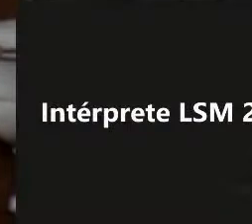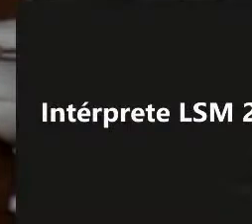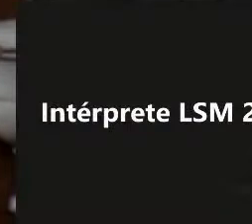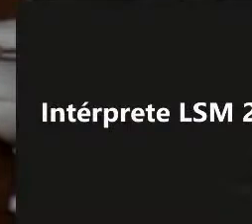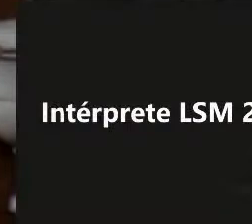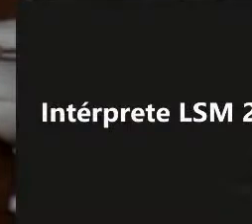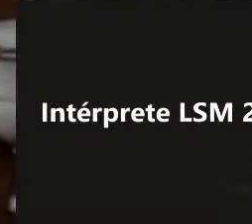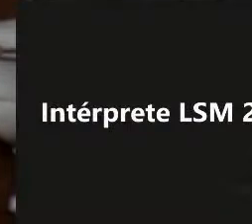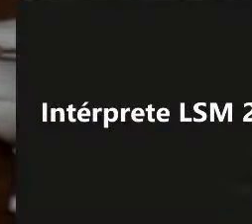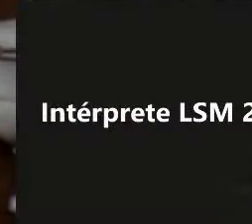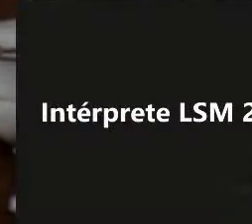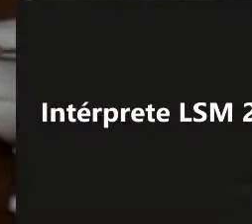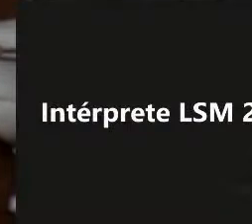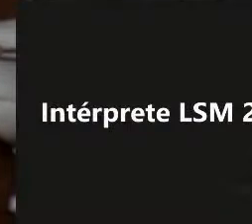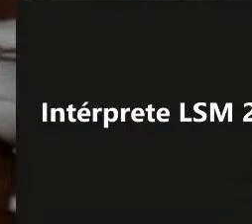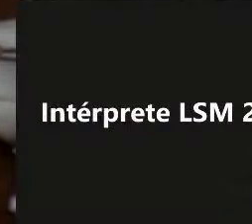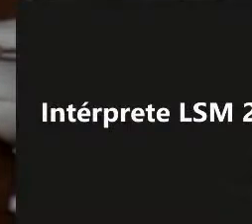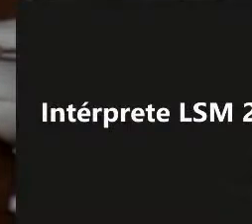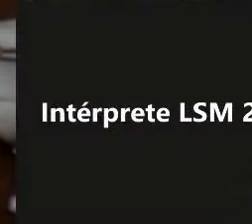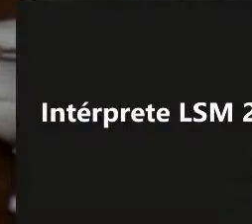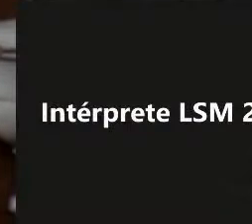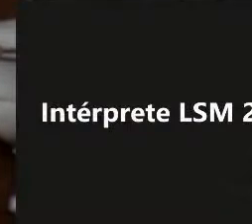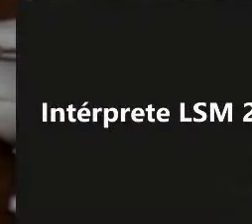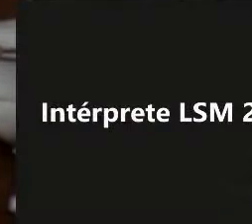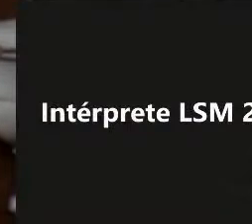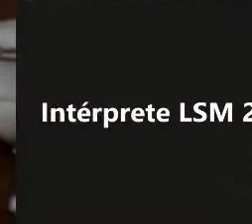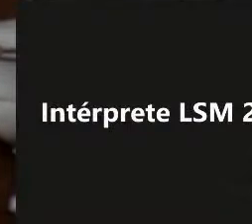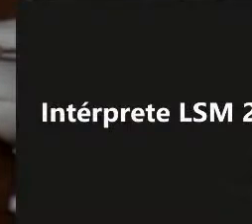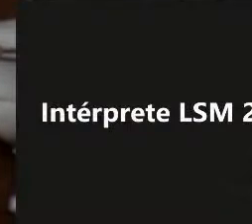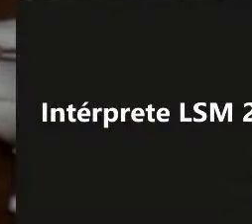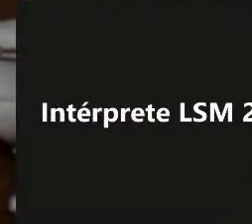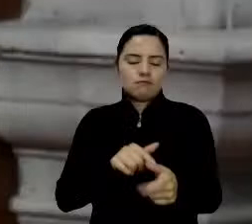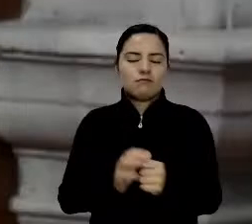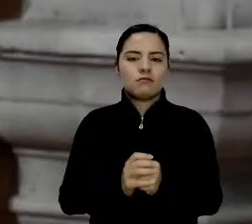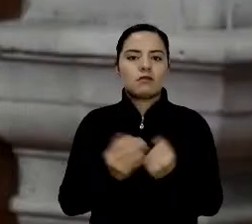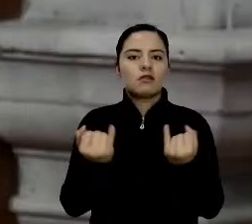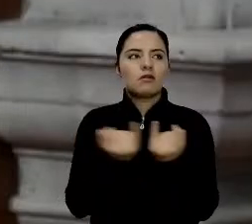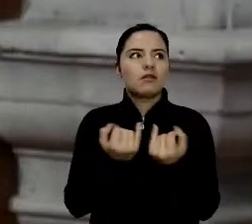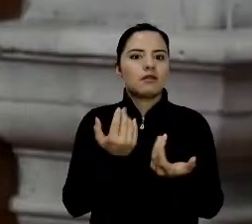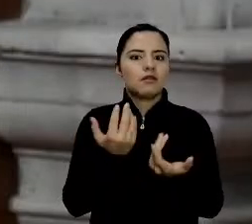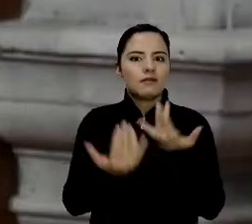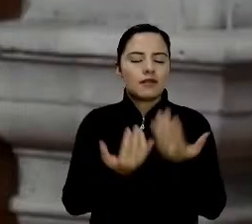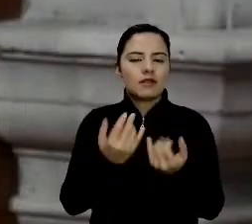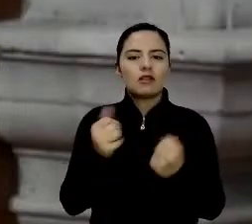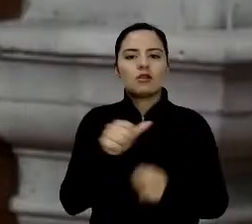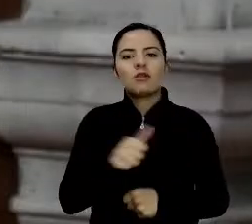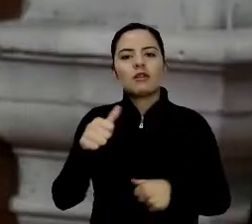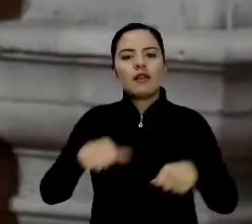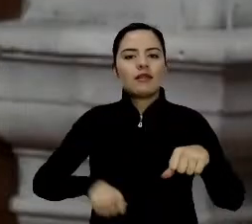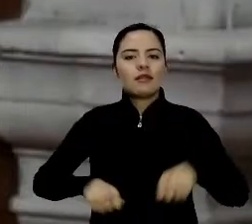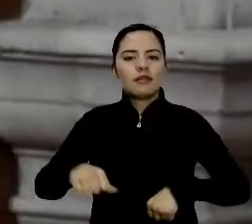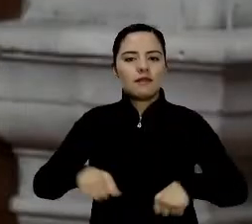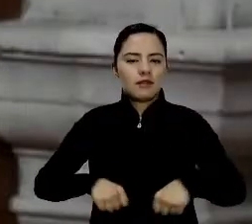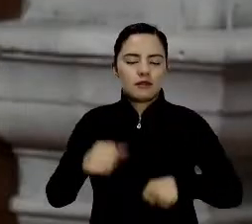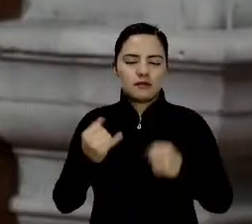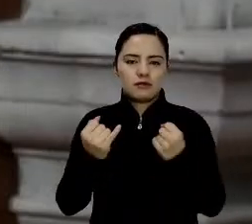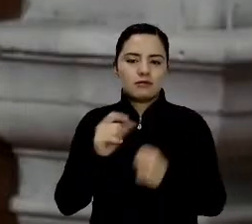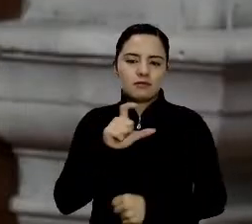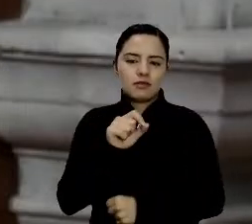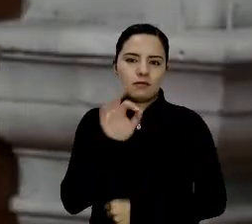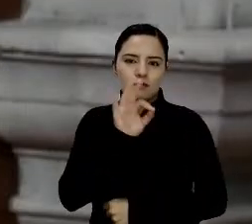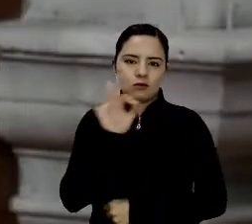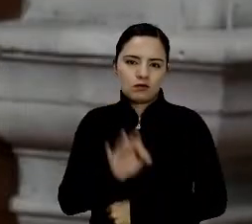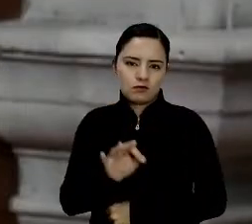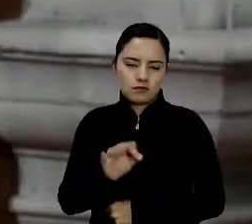el 23%. Causas como actividades forestales, derecho de vía y otras actividades productivas, el